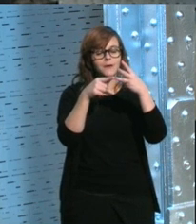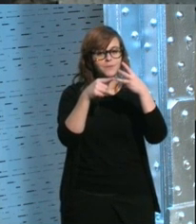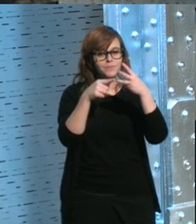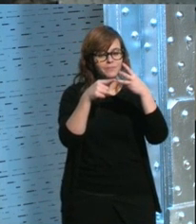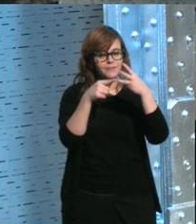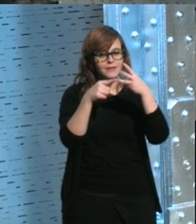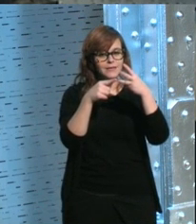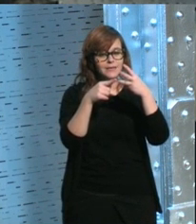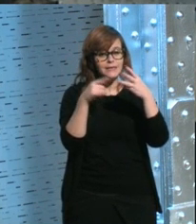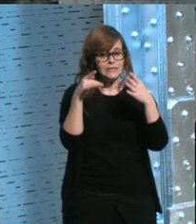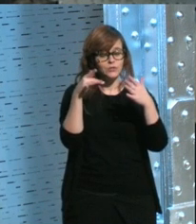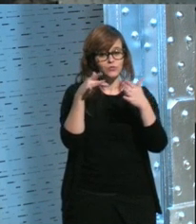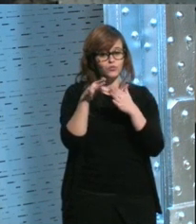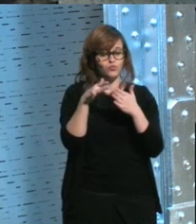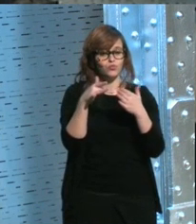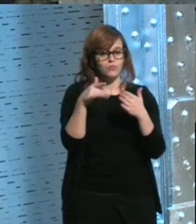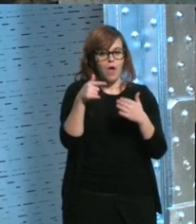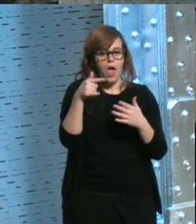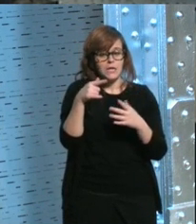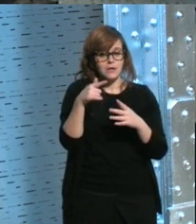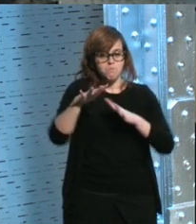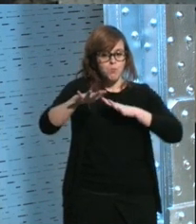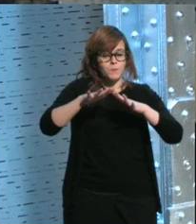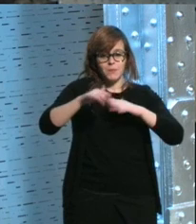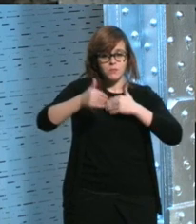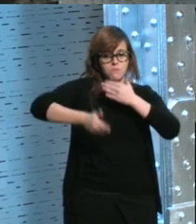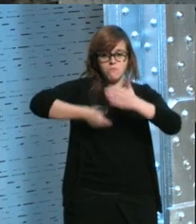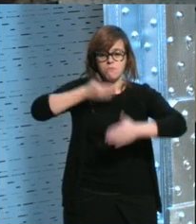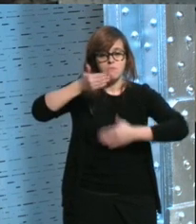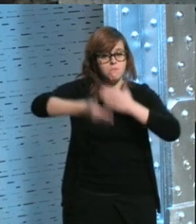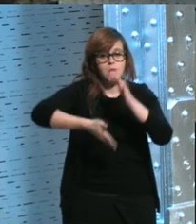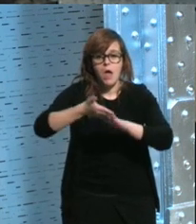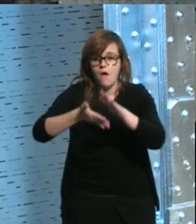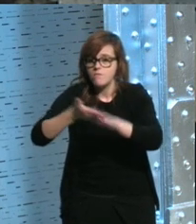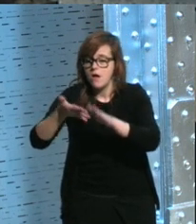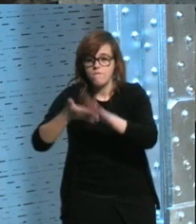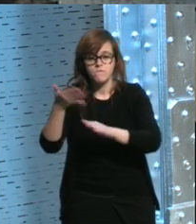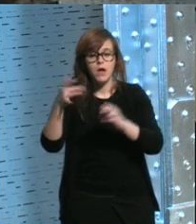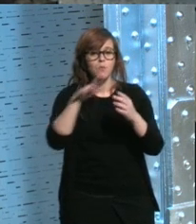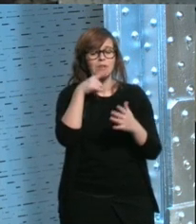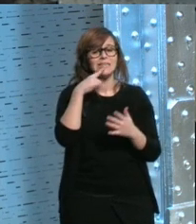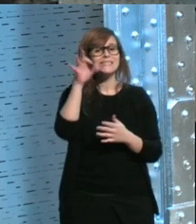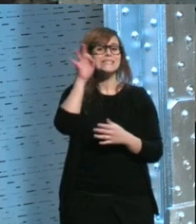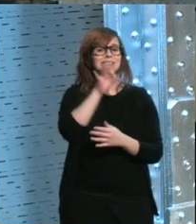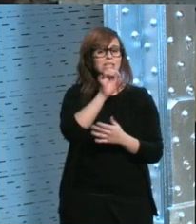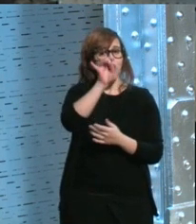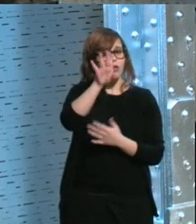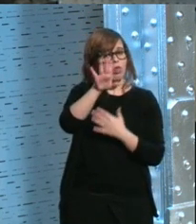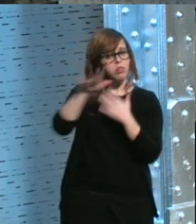esto no se va a detener. ¿Por qué? Porque la modernización desde el siglo XV hasta hoy ha